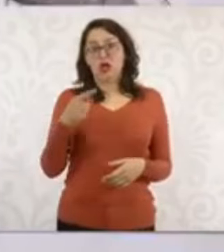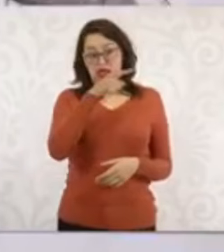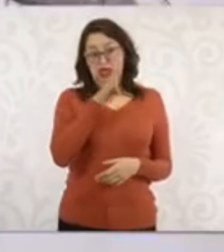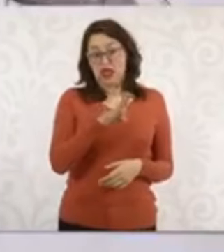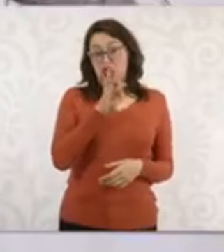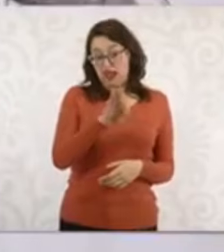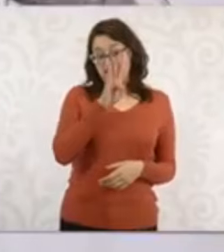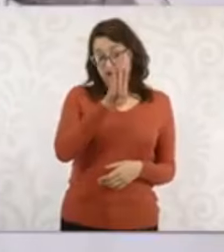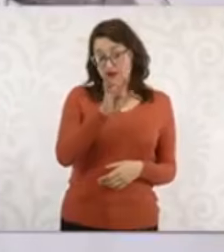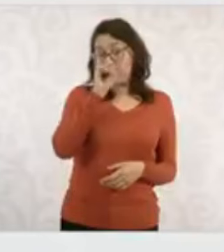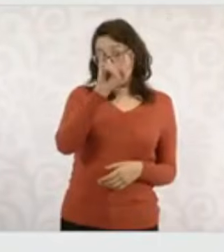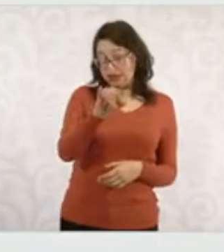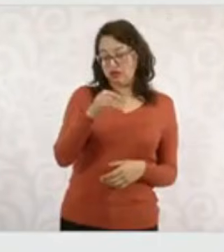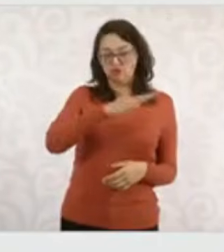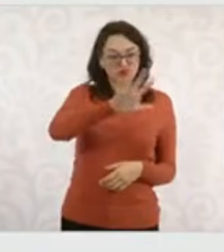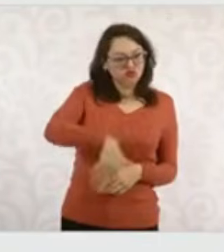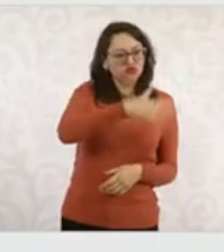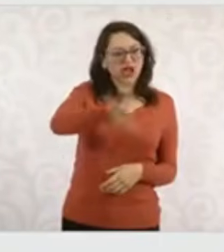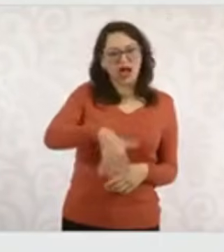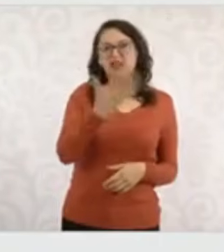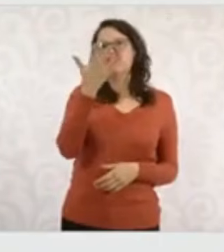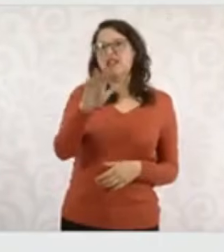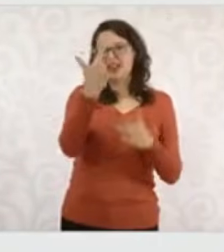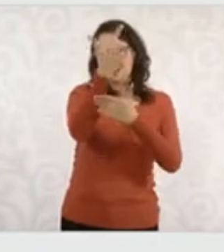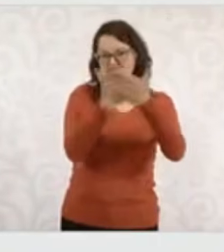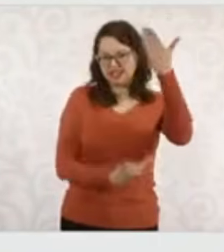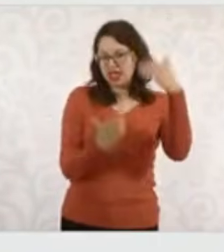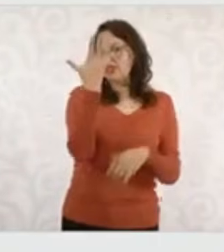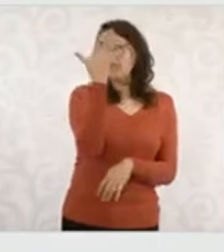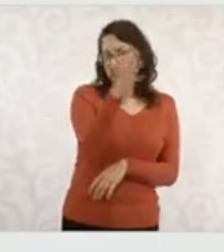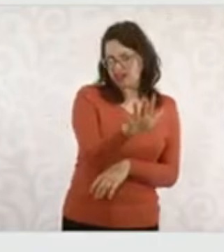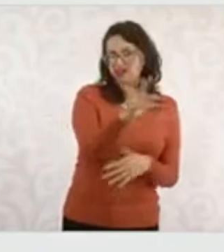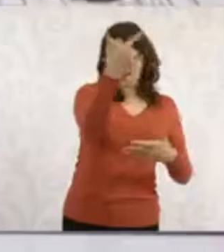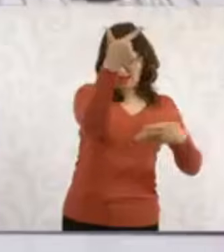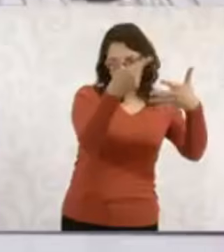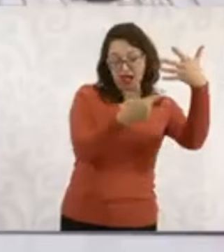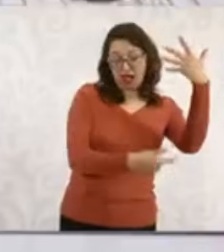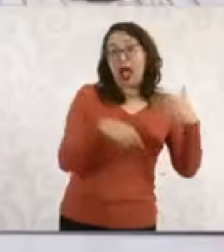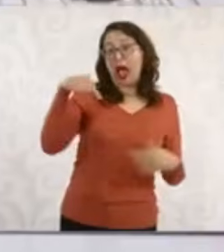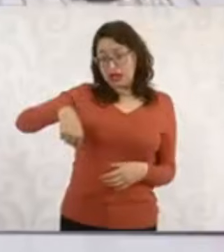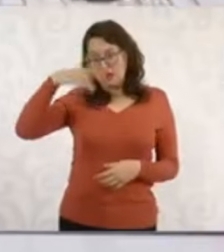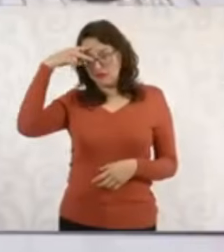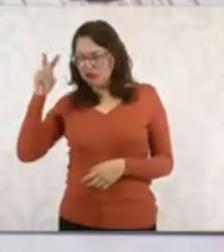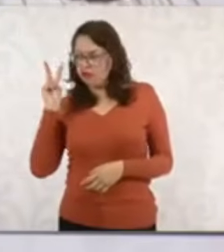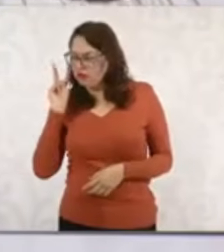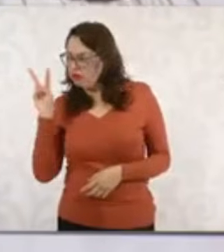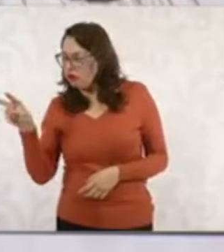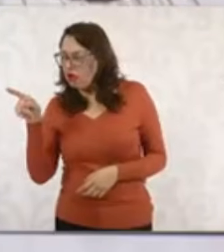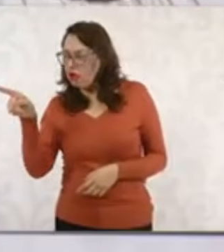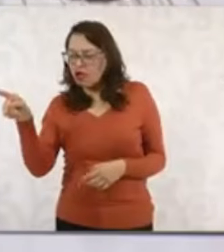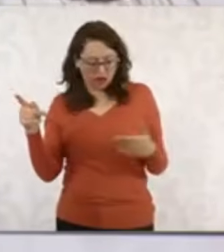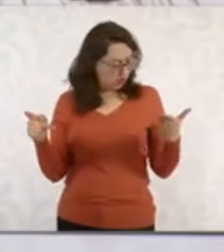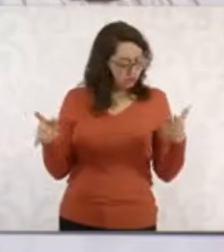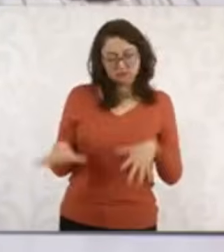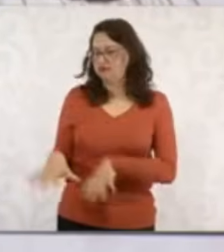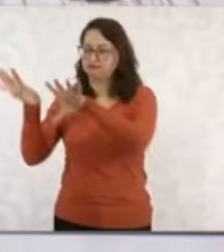detuvieron fuerzas federales aquí en México y se entregó a Estados Unidos, como en otras ocasiones ha